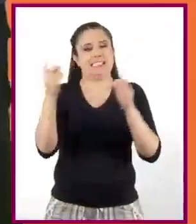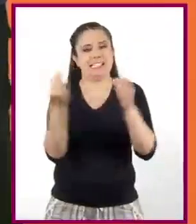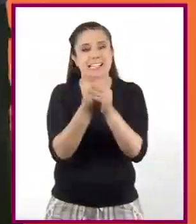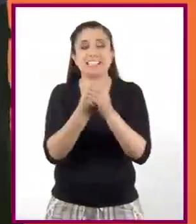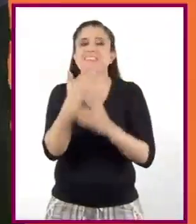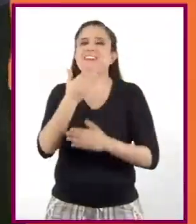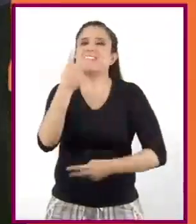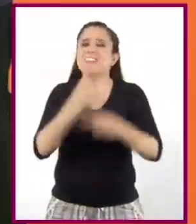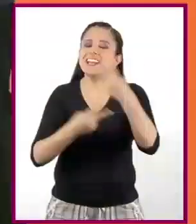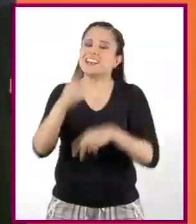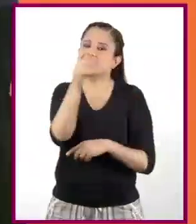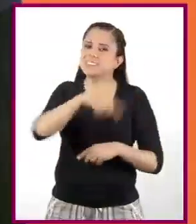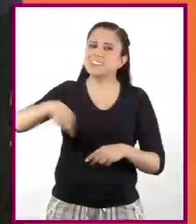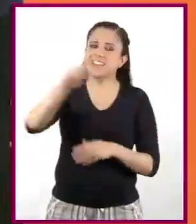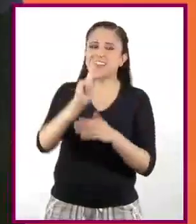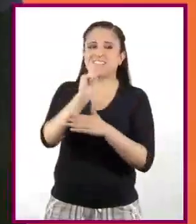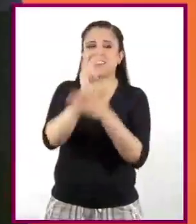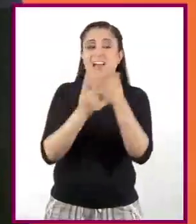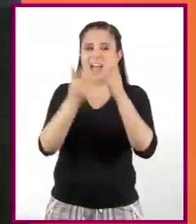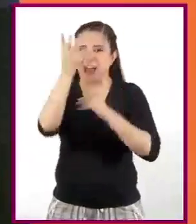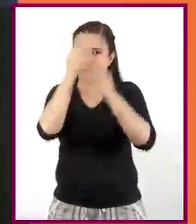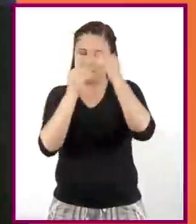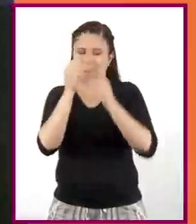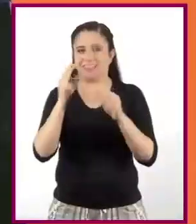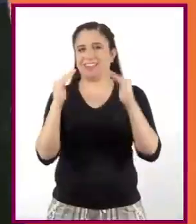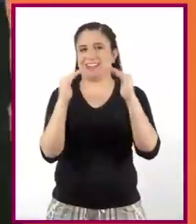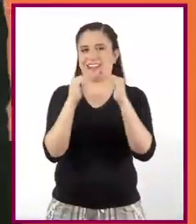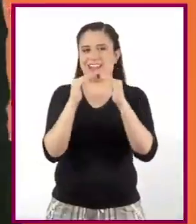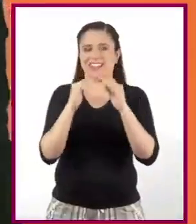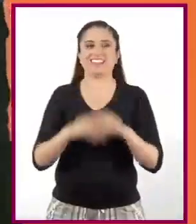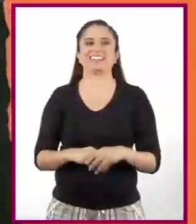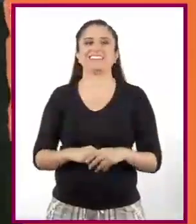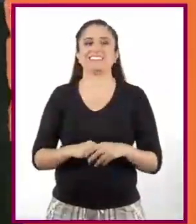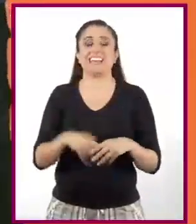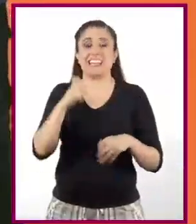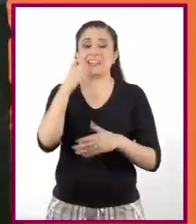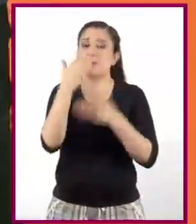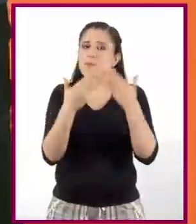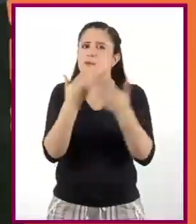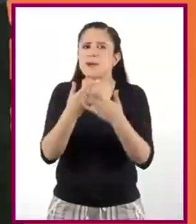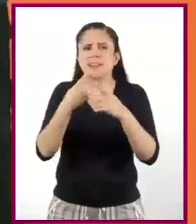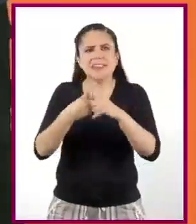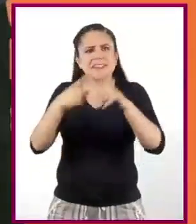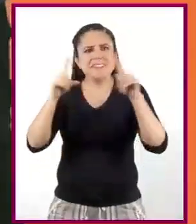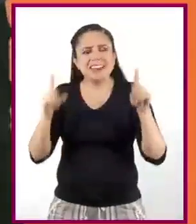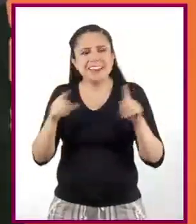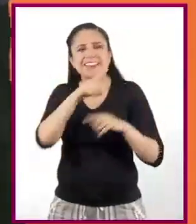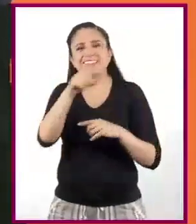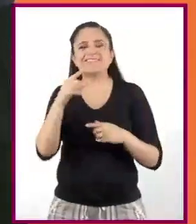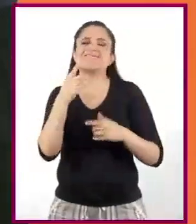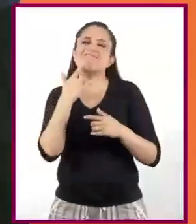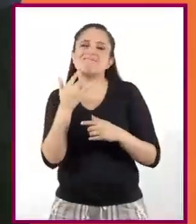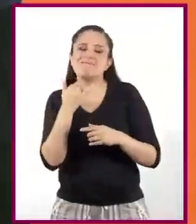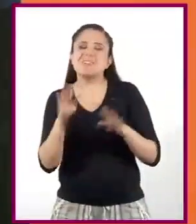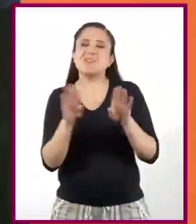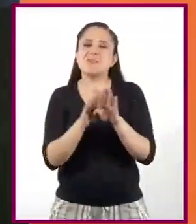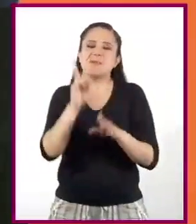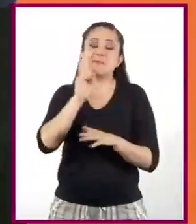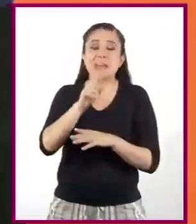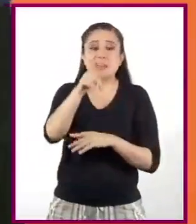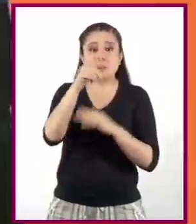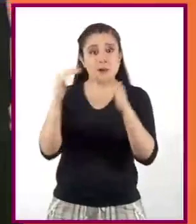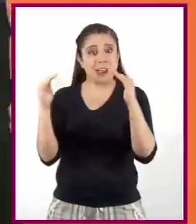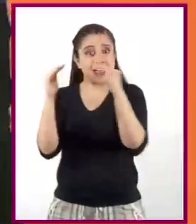y bienvenidos a la programación de Aprende en Casa. Una propuesta diferente y entretenida para que desde su